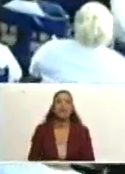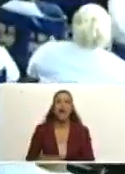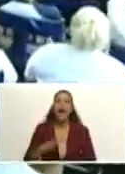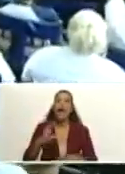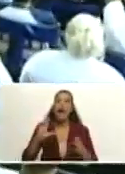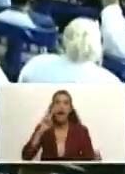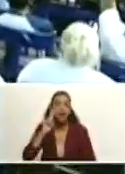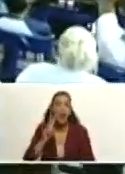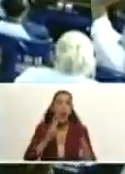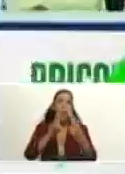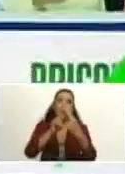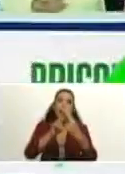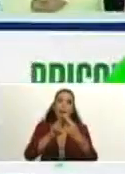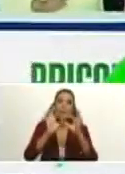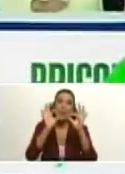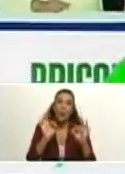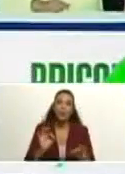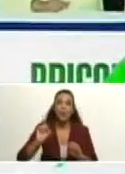¡Hasta la victoria siempre!